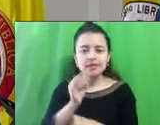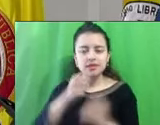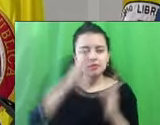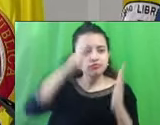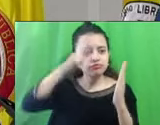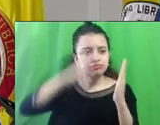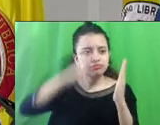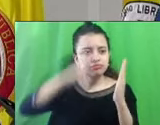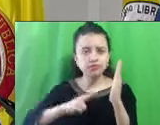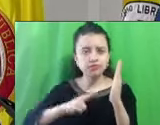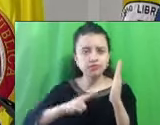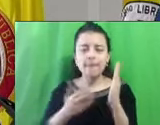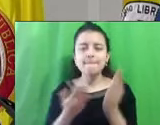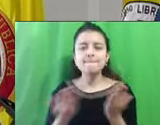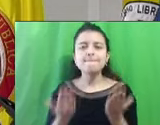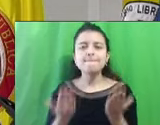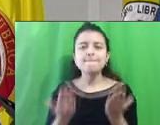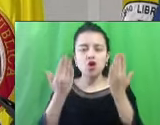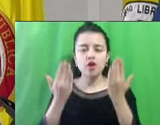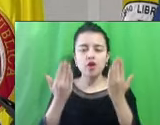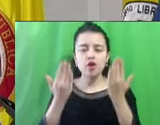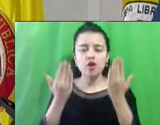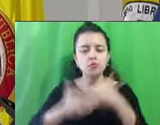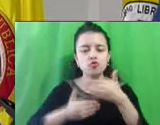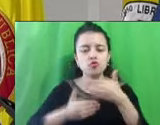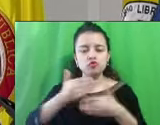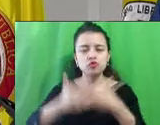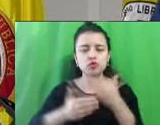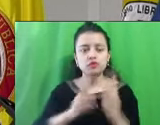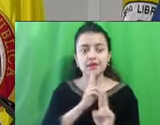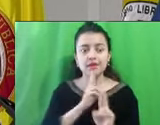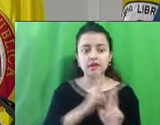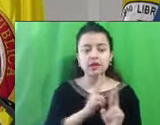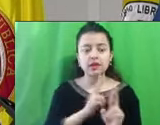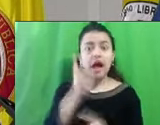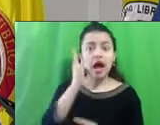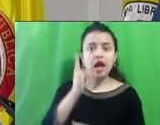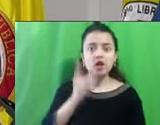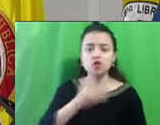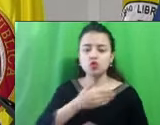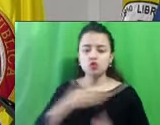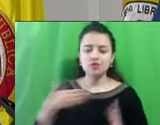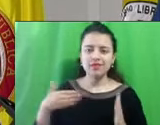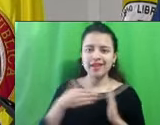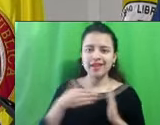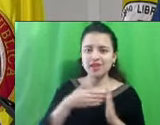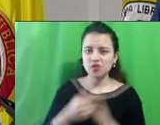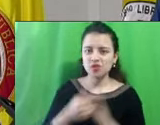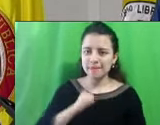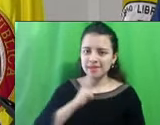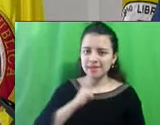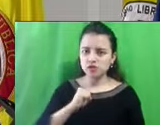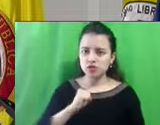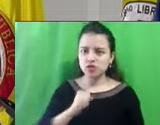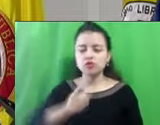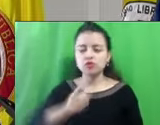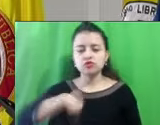mejora en los procesos de contestación de derechos de petición y de contratación. Muchas gracias.